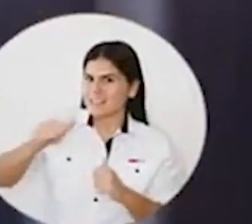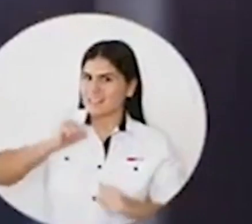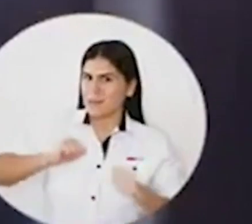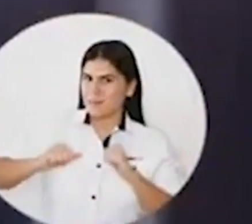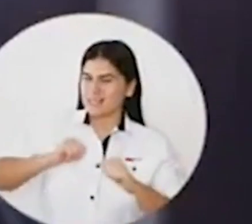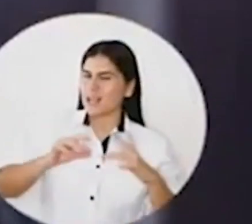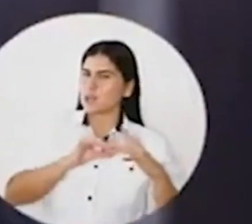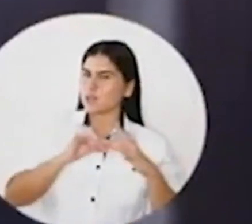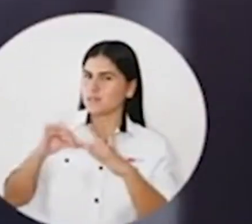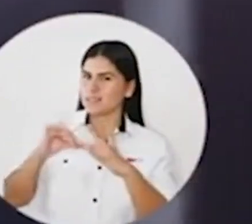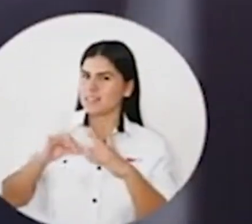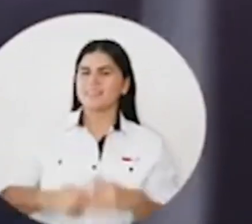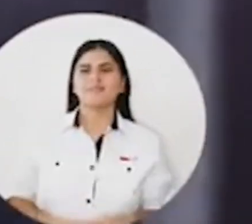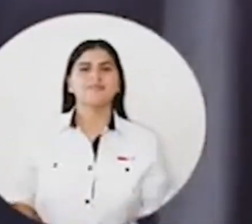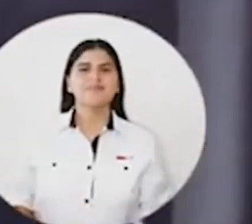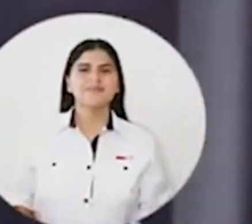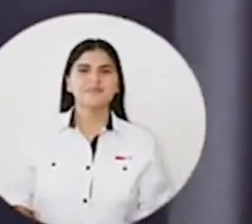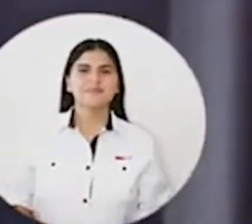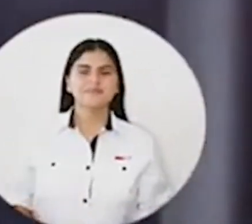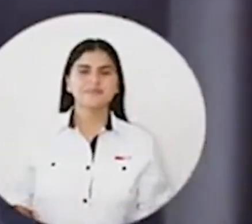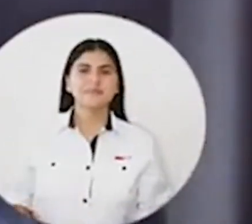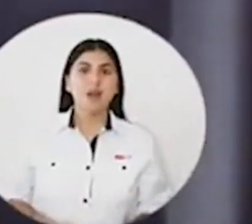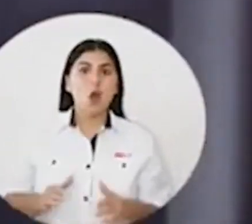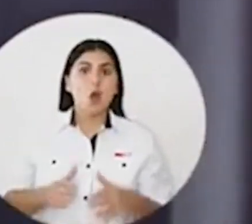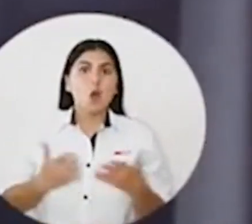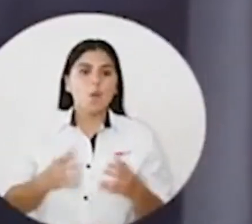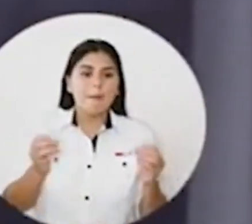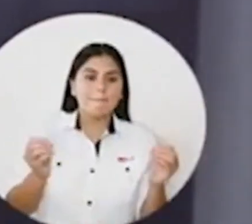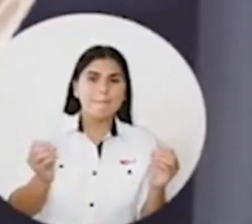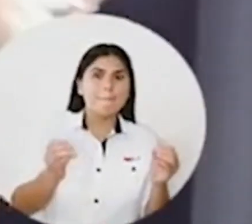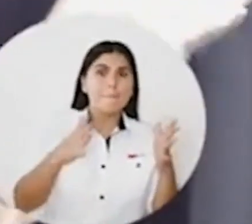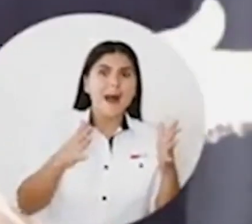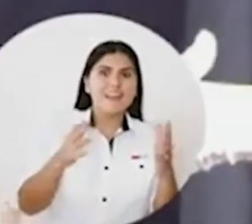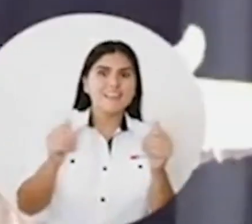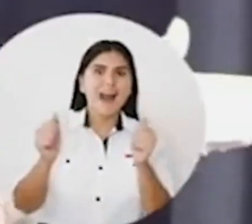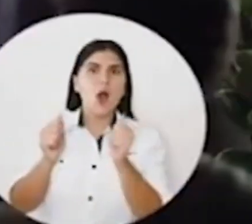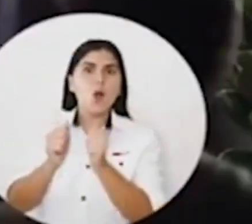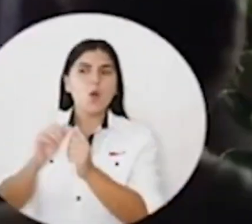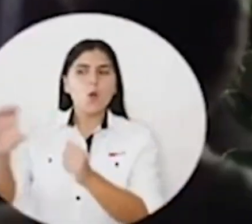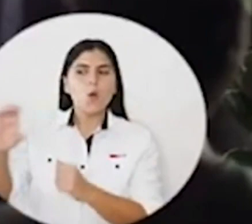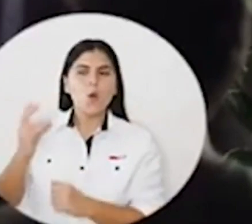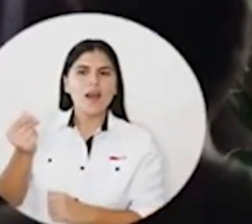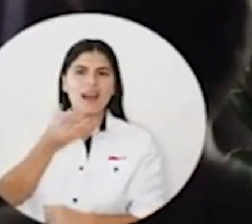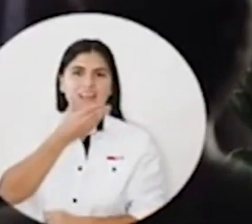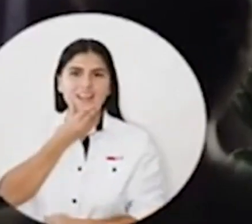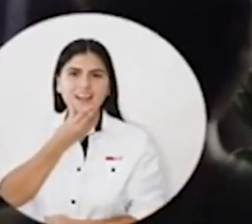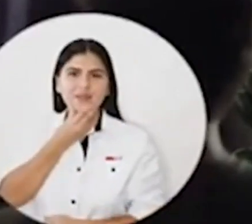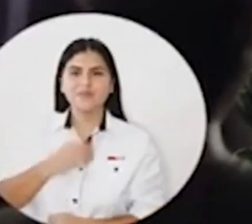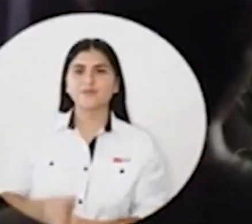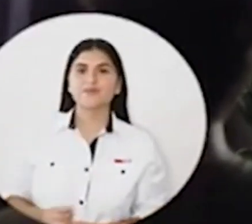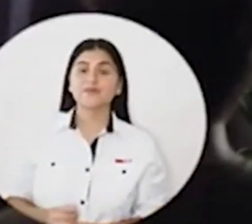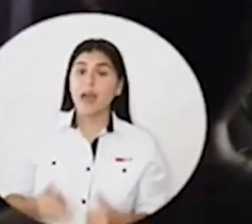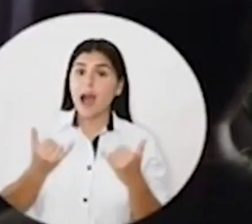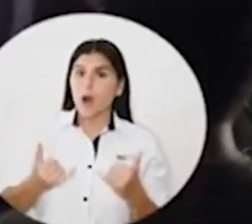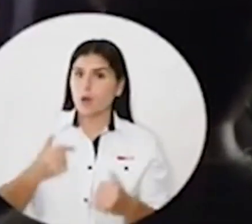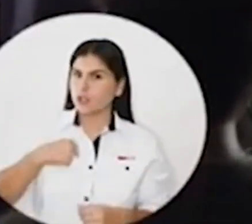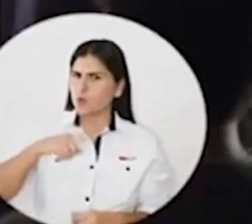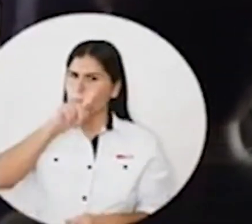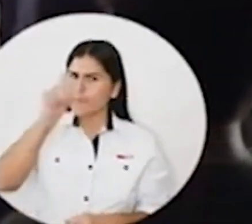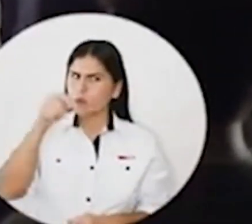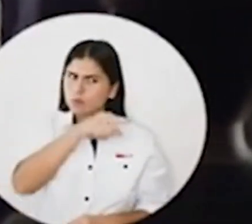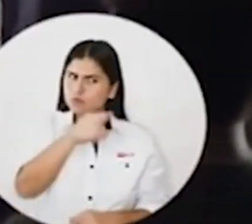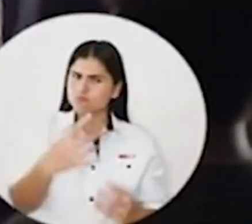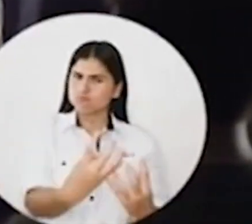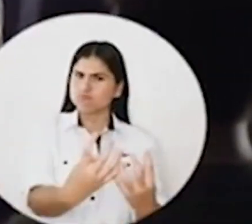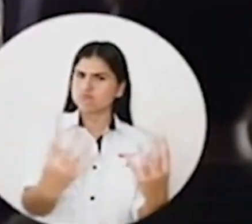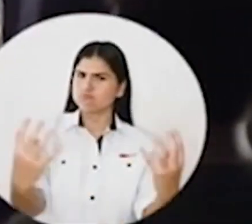preparado este episodio especial. ¿Cómo hacer magia con el aguinaldo? Ahora voy a